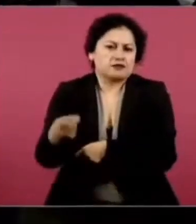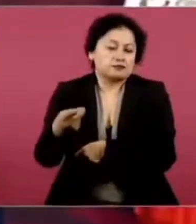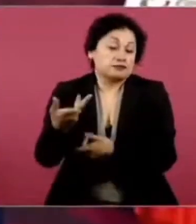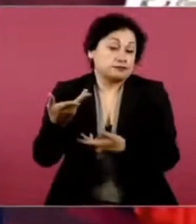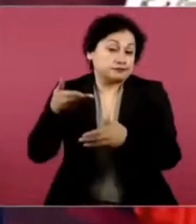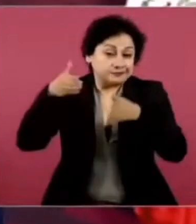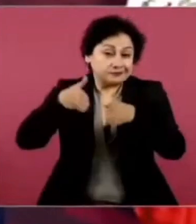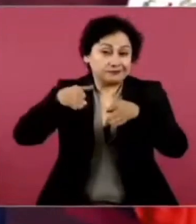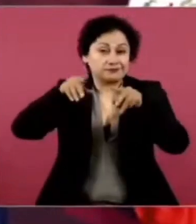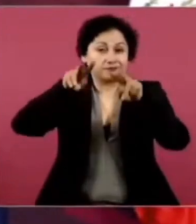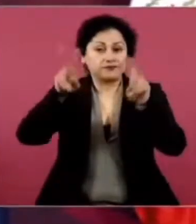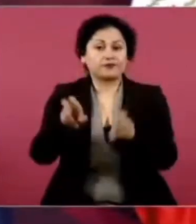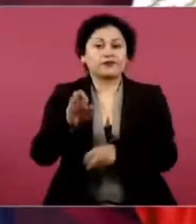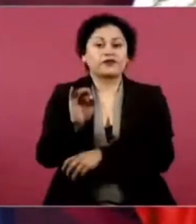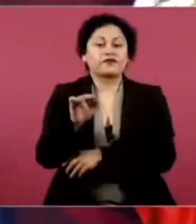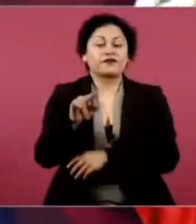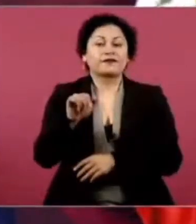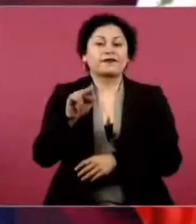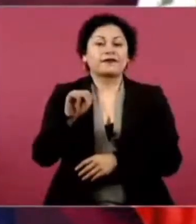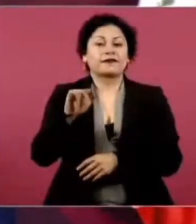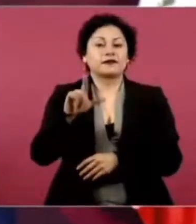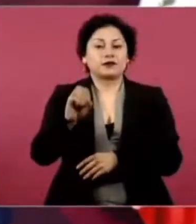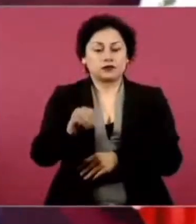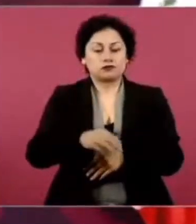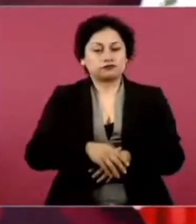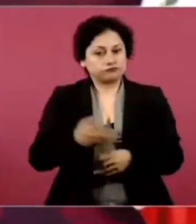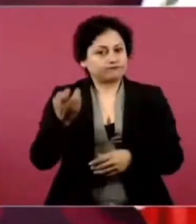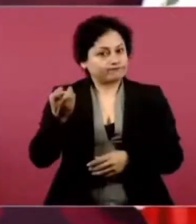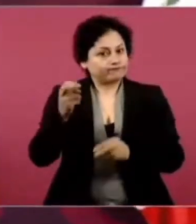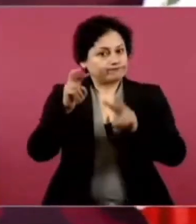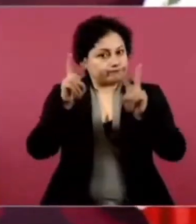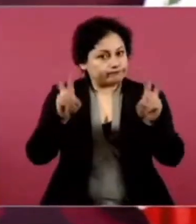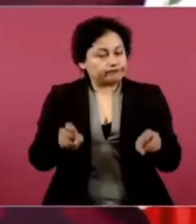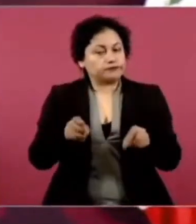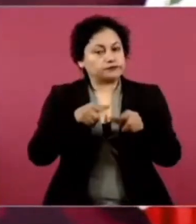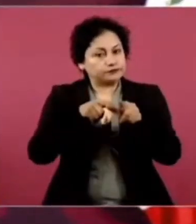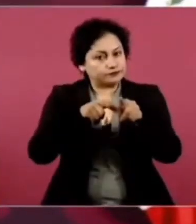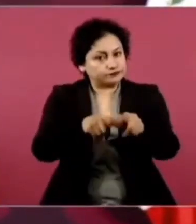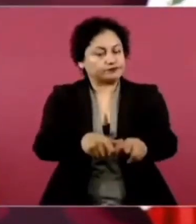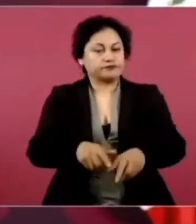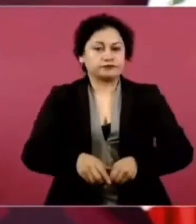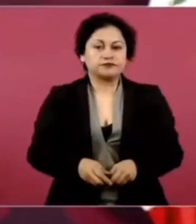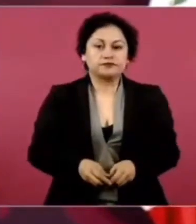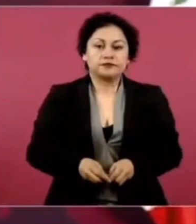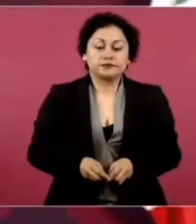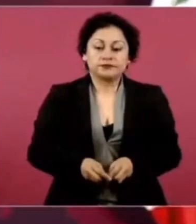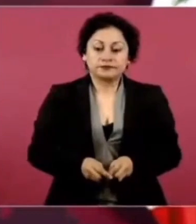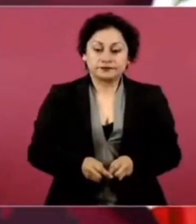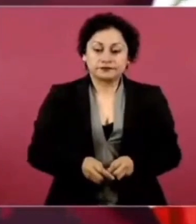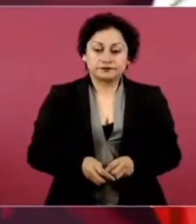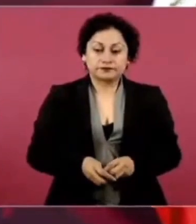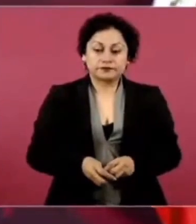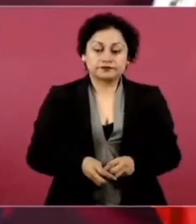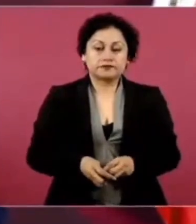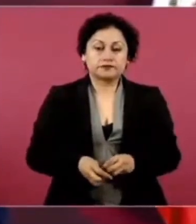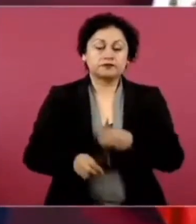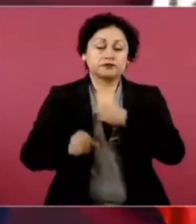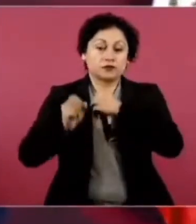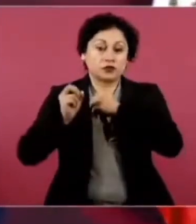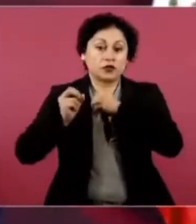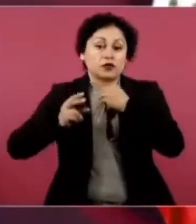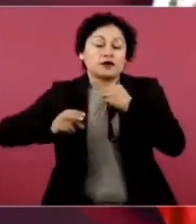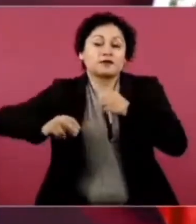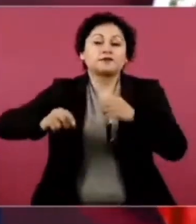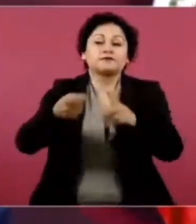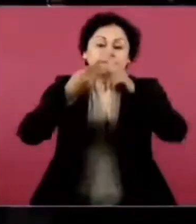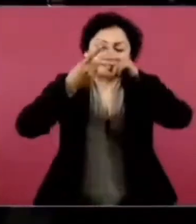fentanilo. Vamos a seguir informando sobre esto. De modo que comenzamos